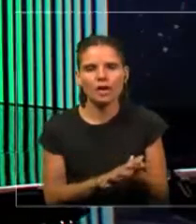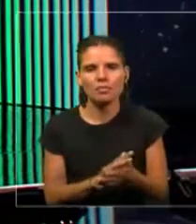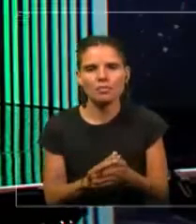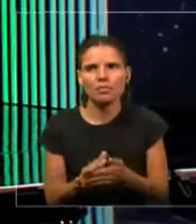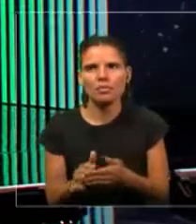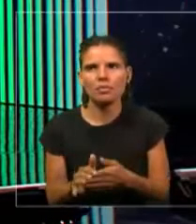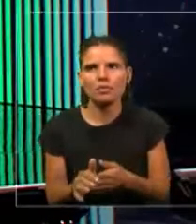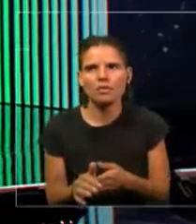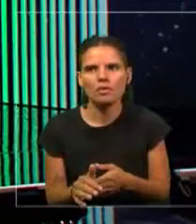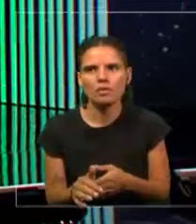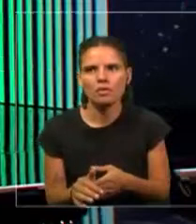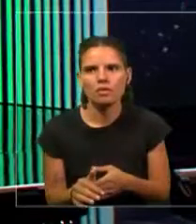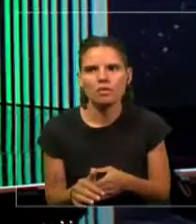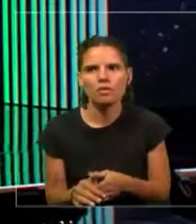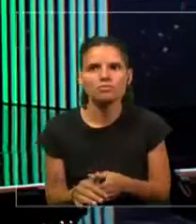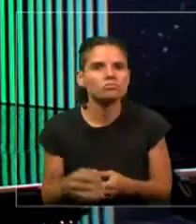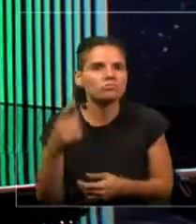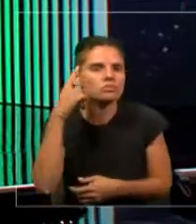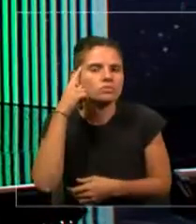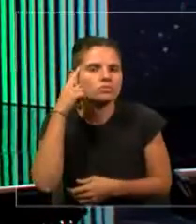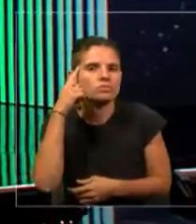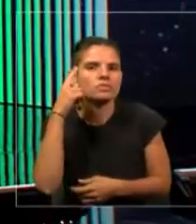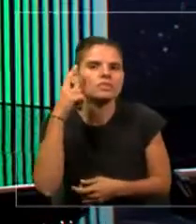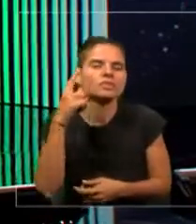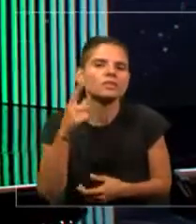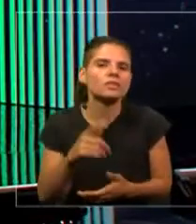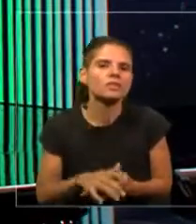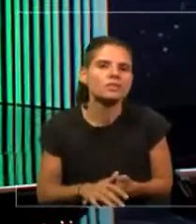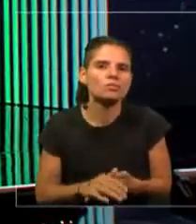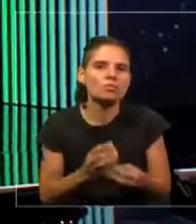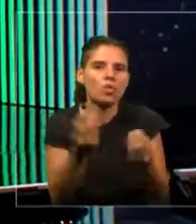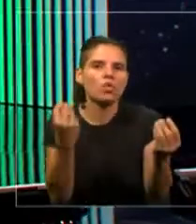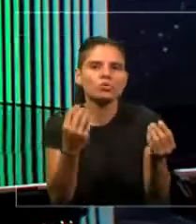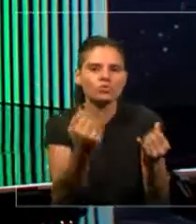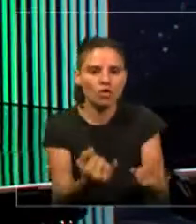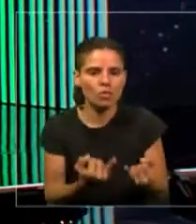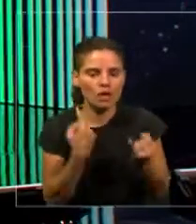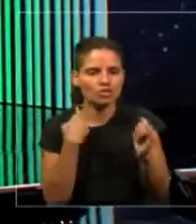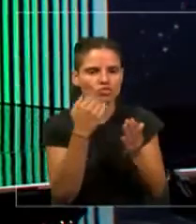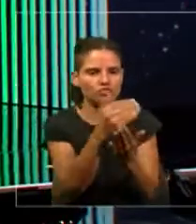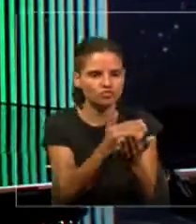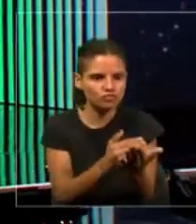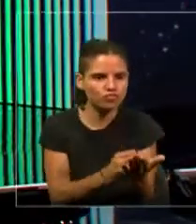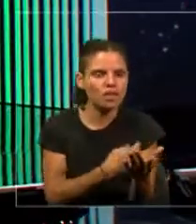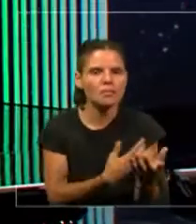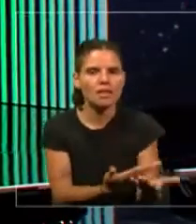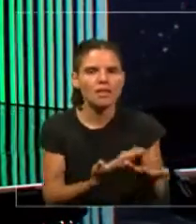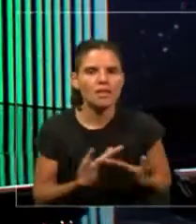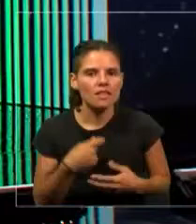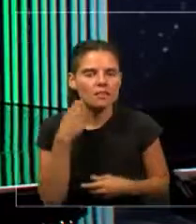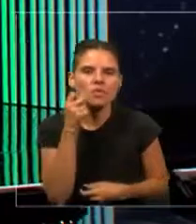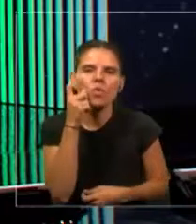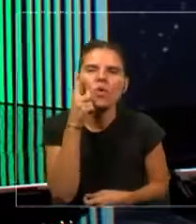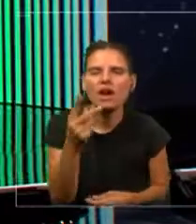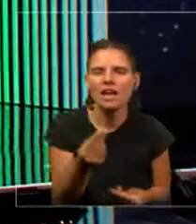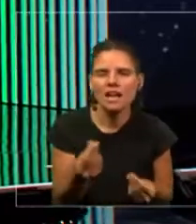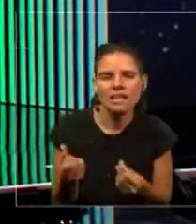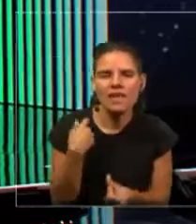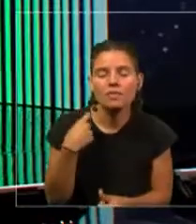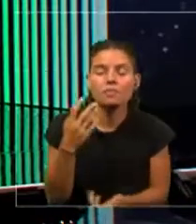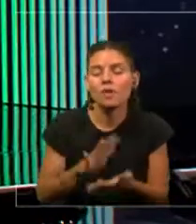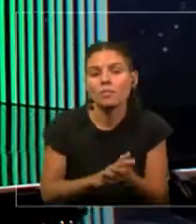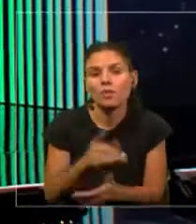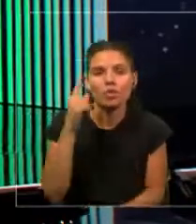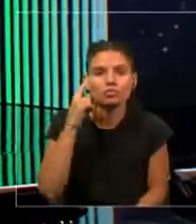naturaleza, por ejemplo, sobre el sueño, bancos de datos que nos proponen en función del conocimiento de la calidad de nuestro propio